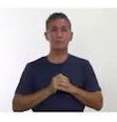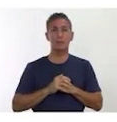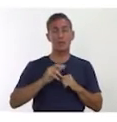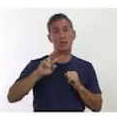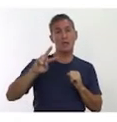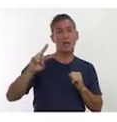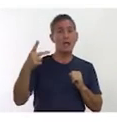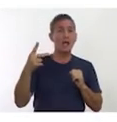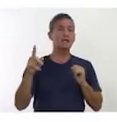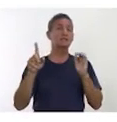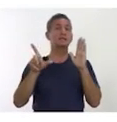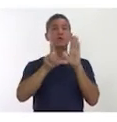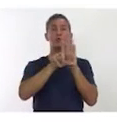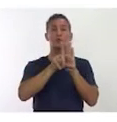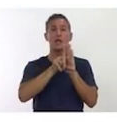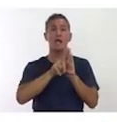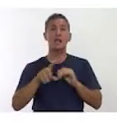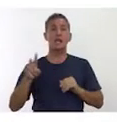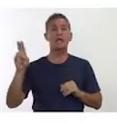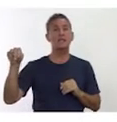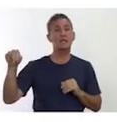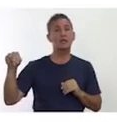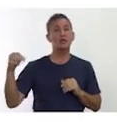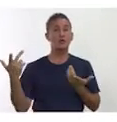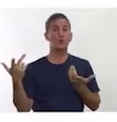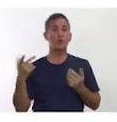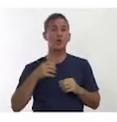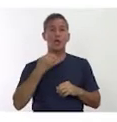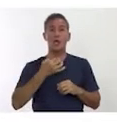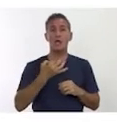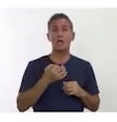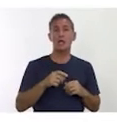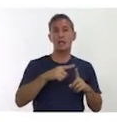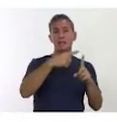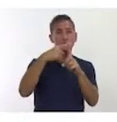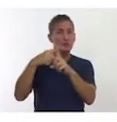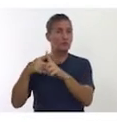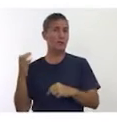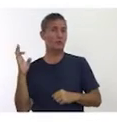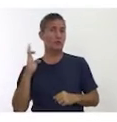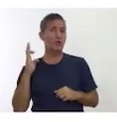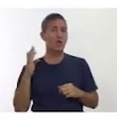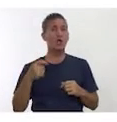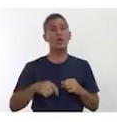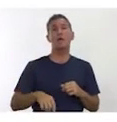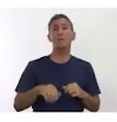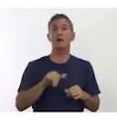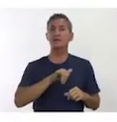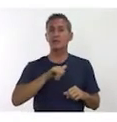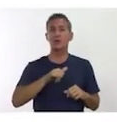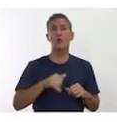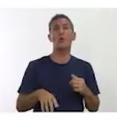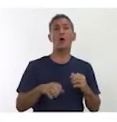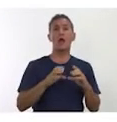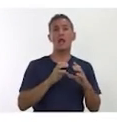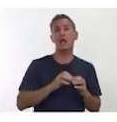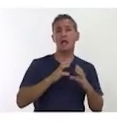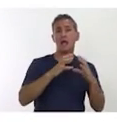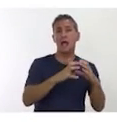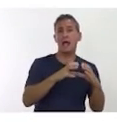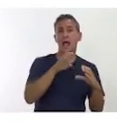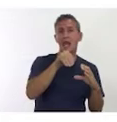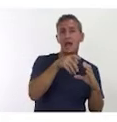0. La segunda ley de Newton nos dice que esa sumatoria de la fuerza va a ser igual a la